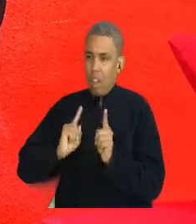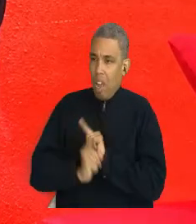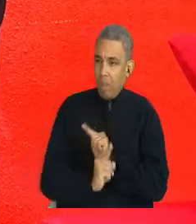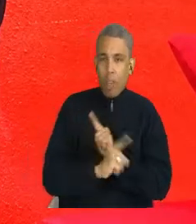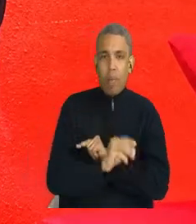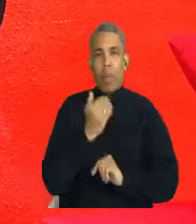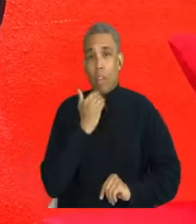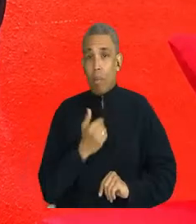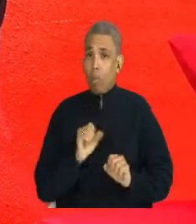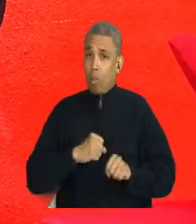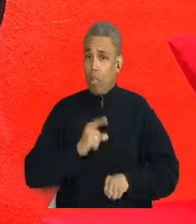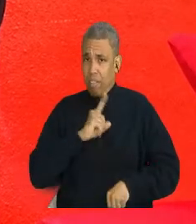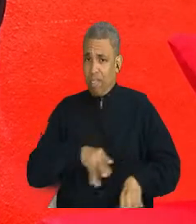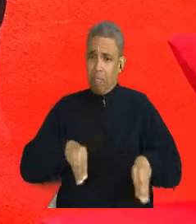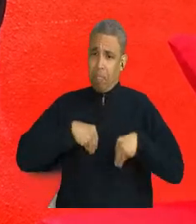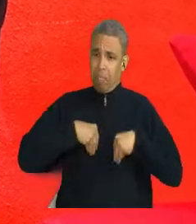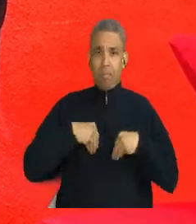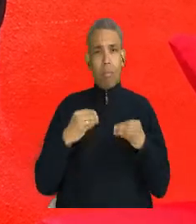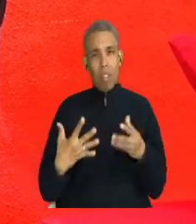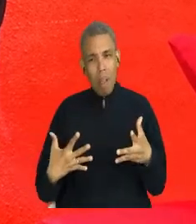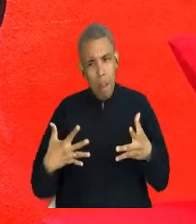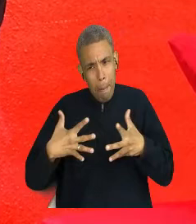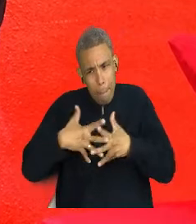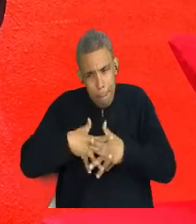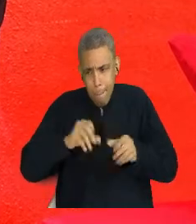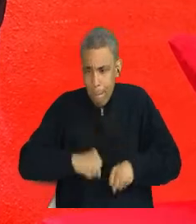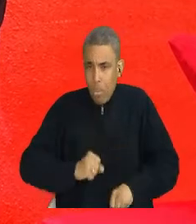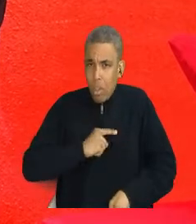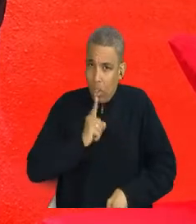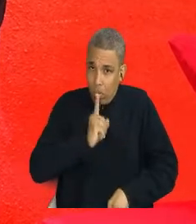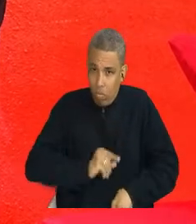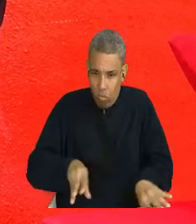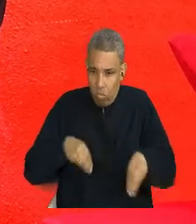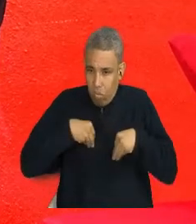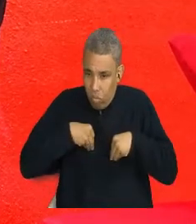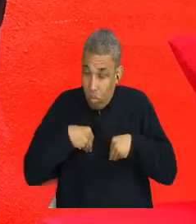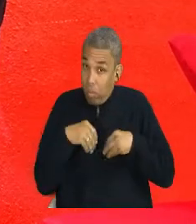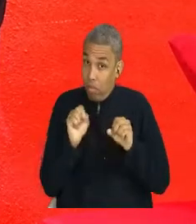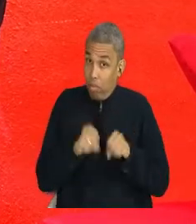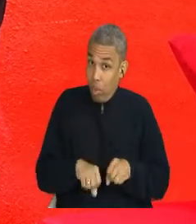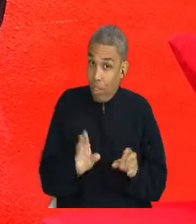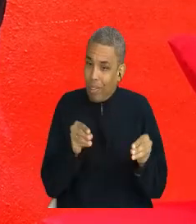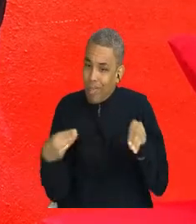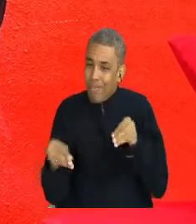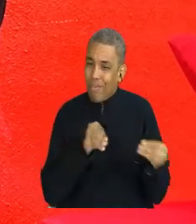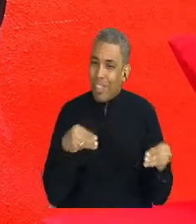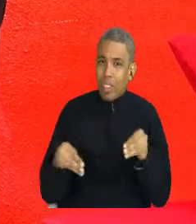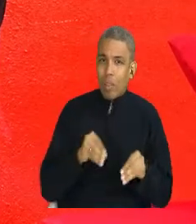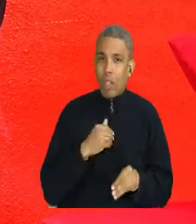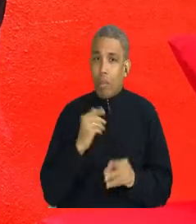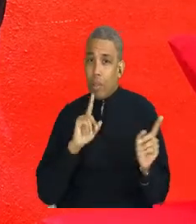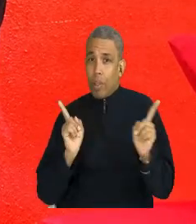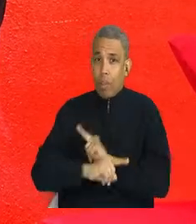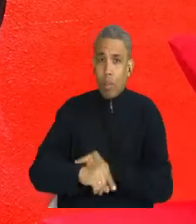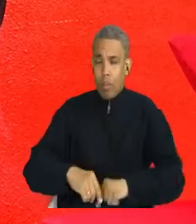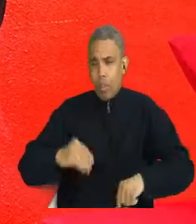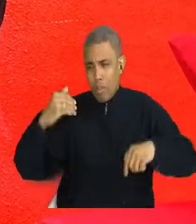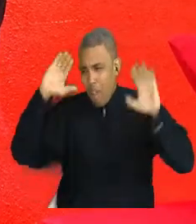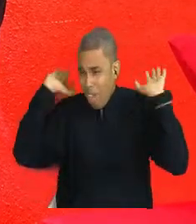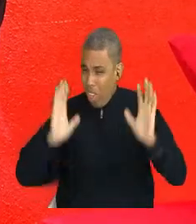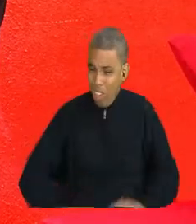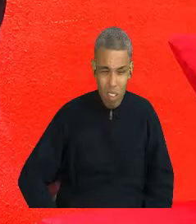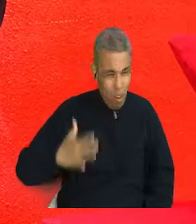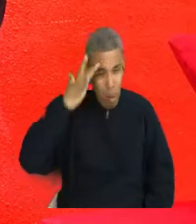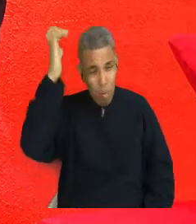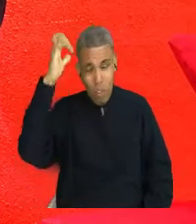algún momento porque pues vienen cosas distintas. Entonces, estas personas tienen esa flexibilidad para poder llegar y buscar cuál